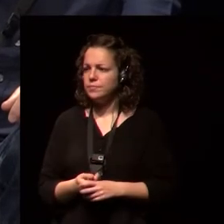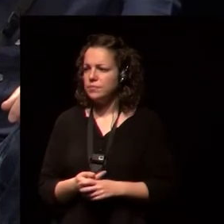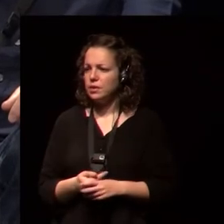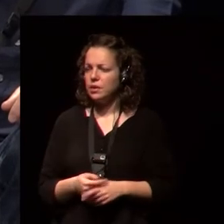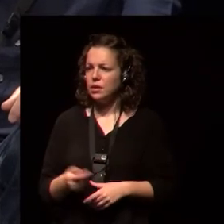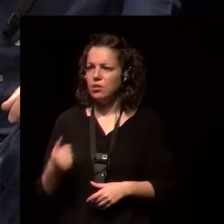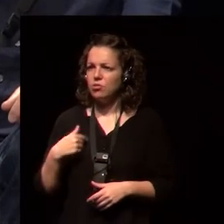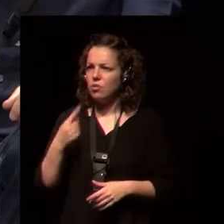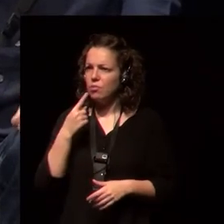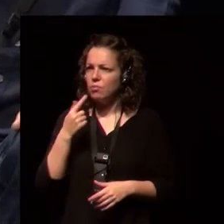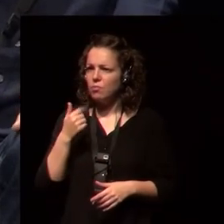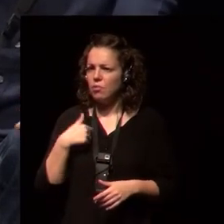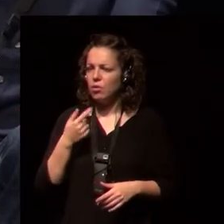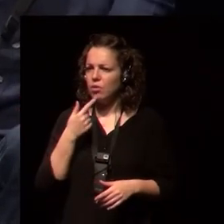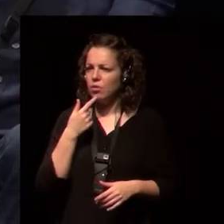y me encontré diciendo,